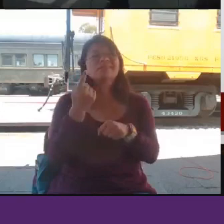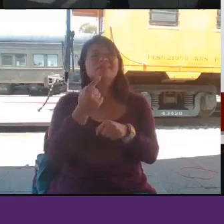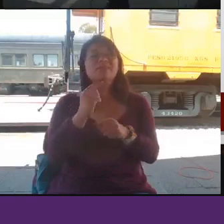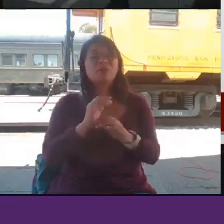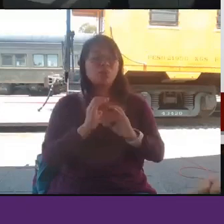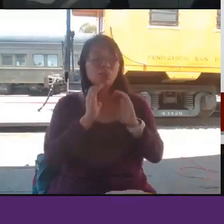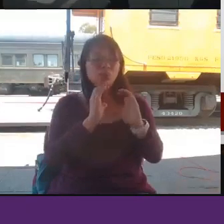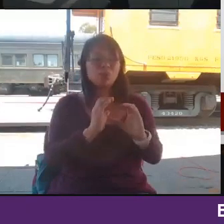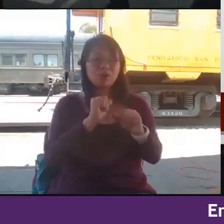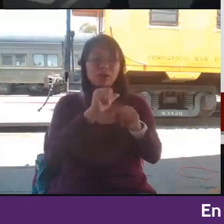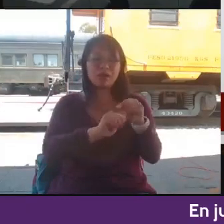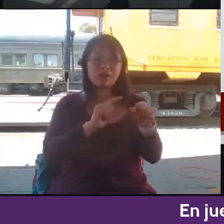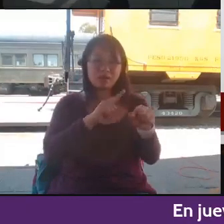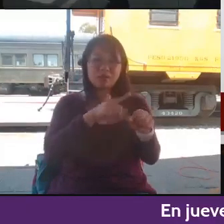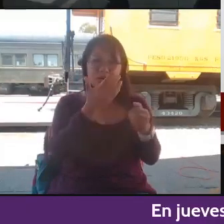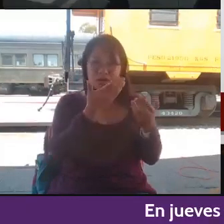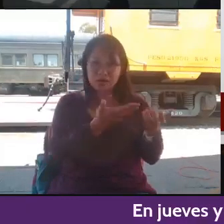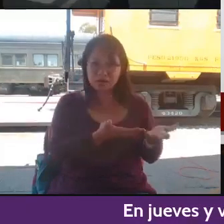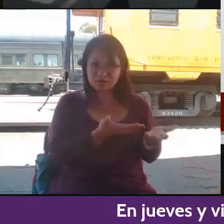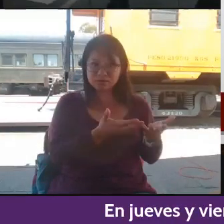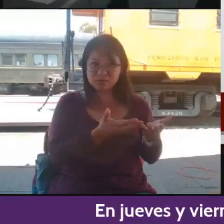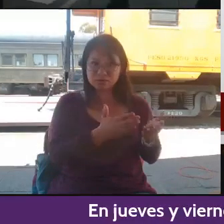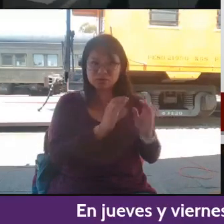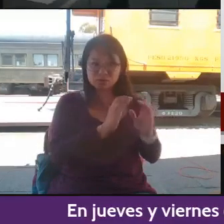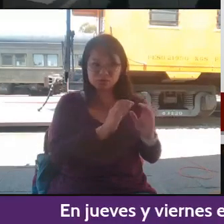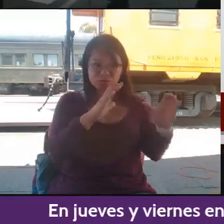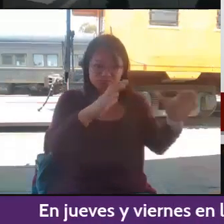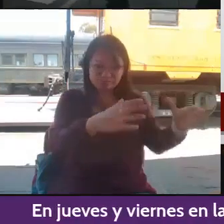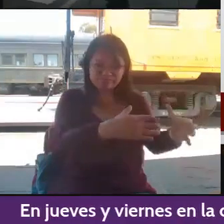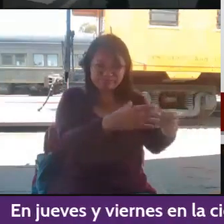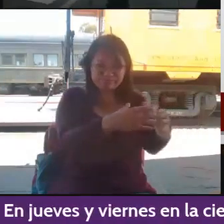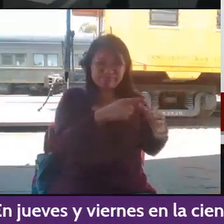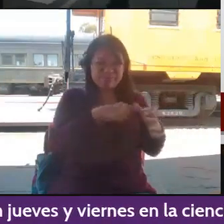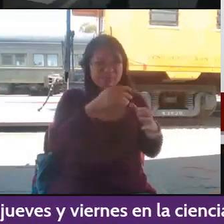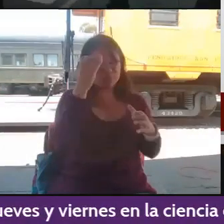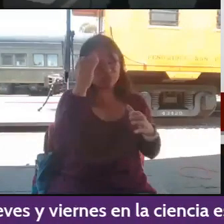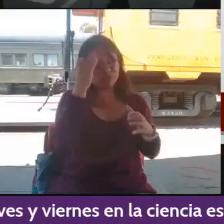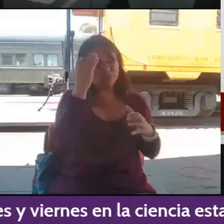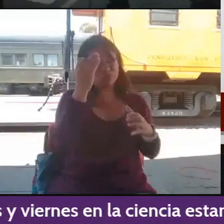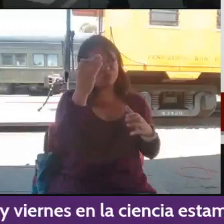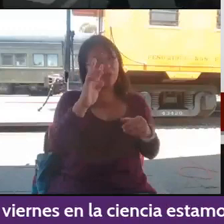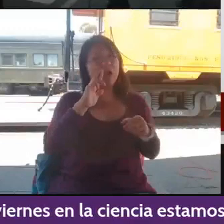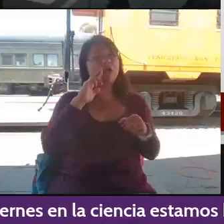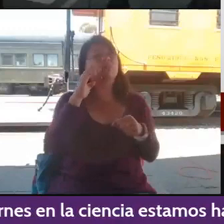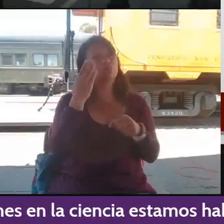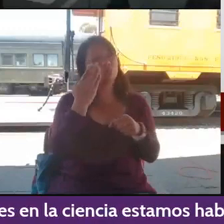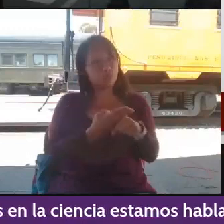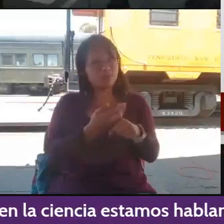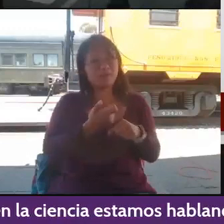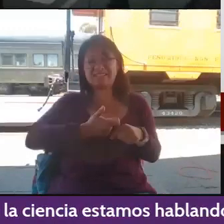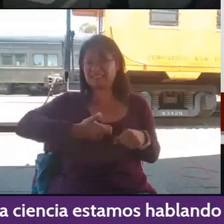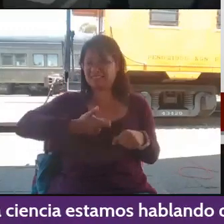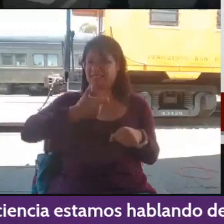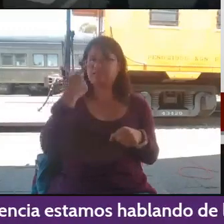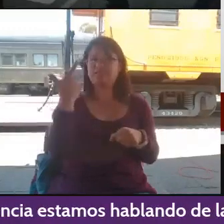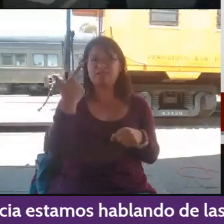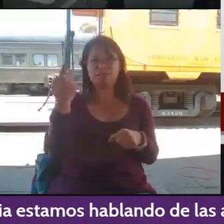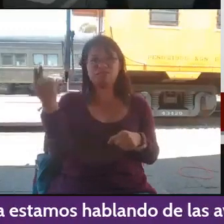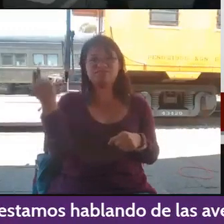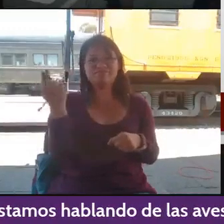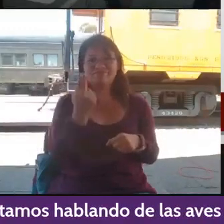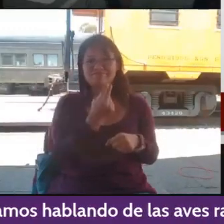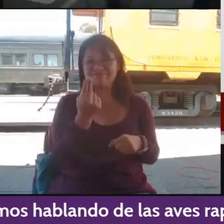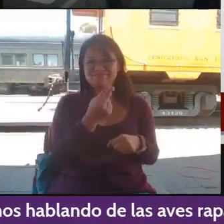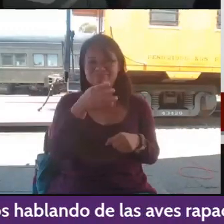cuidado de estos animales en cautiverio es tardado, es de mucha responsabilidad, es bastante caro, y te requiere estar